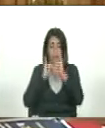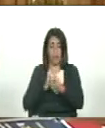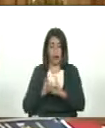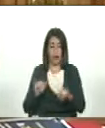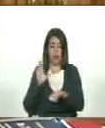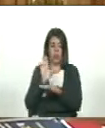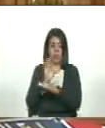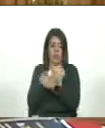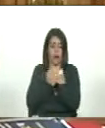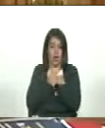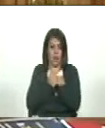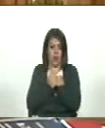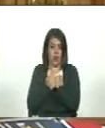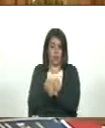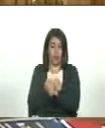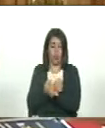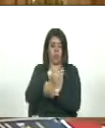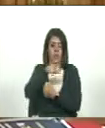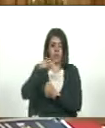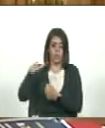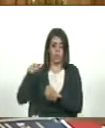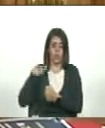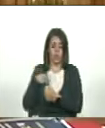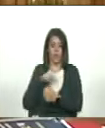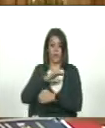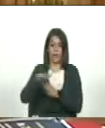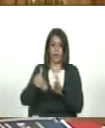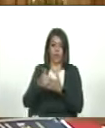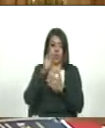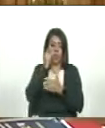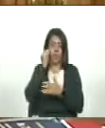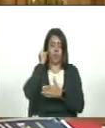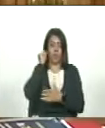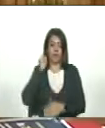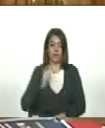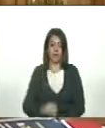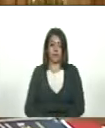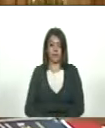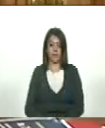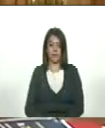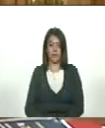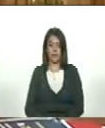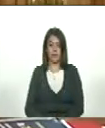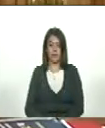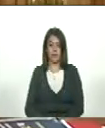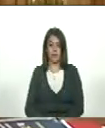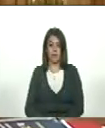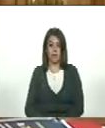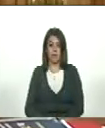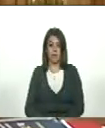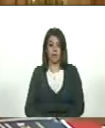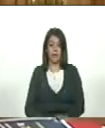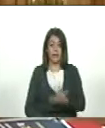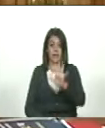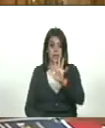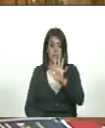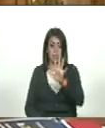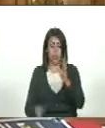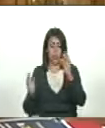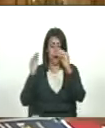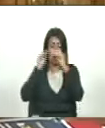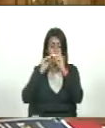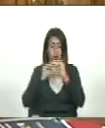y cuidar el amor entre los venezolanos y las venezolanas. Así que con estos 5